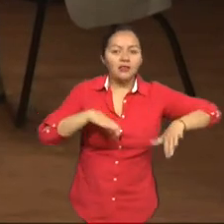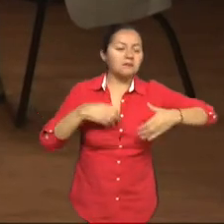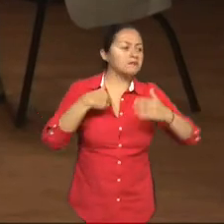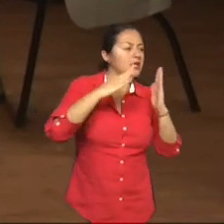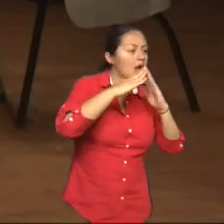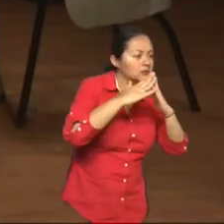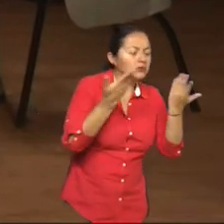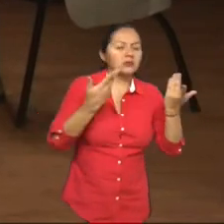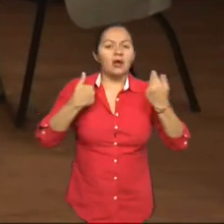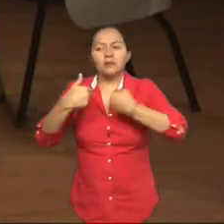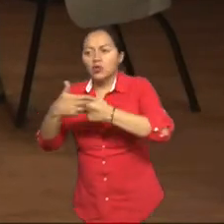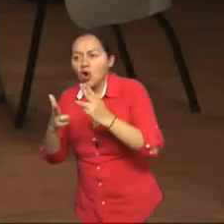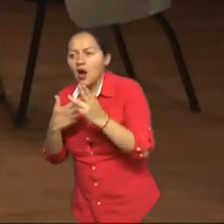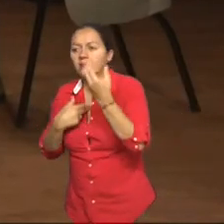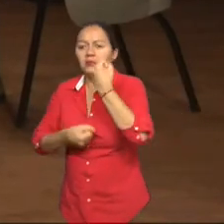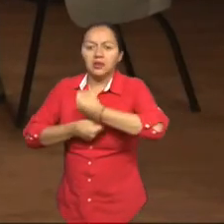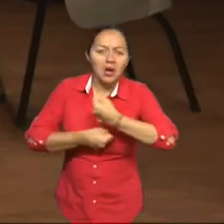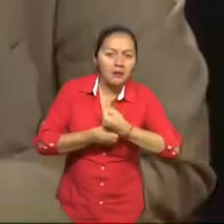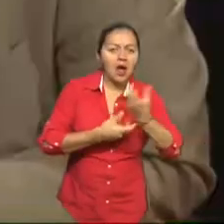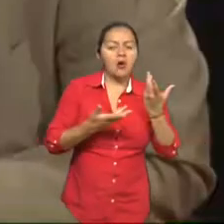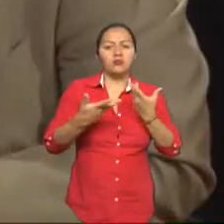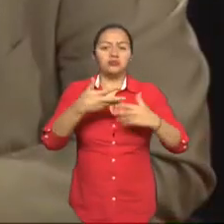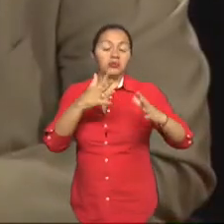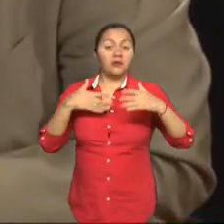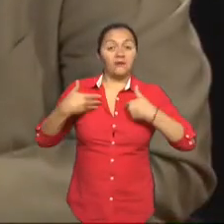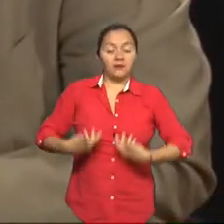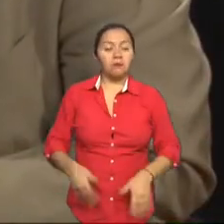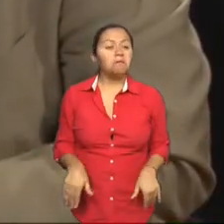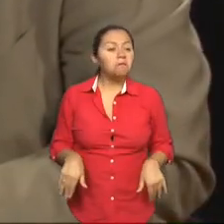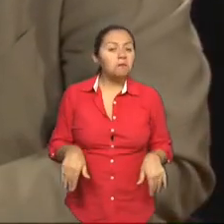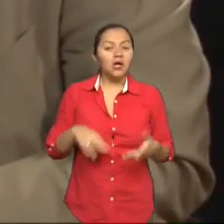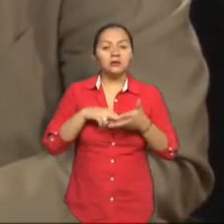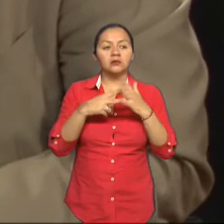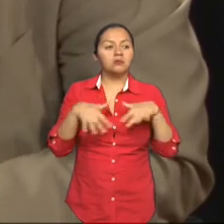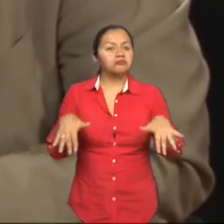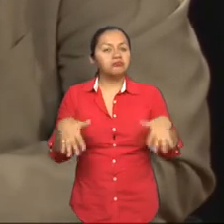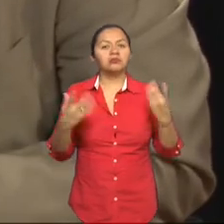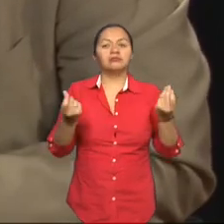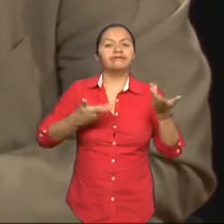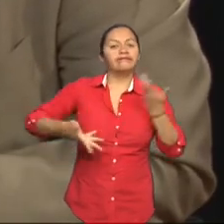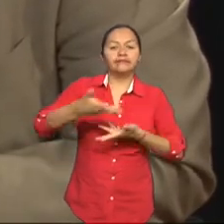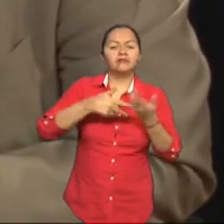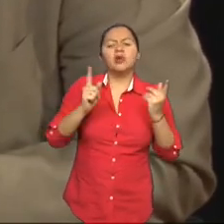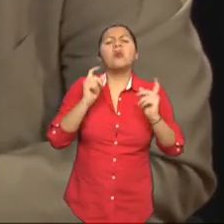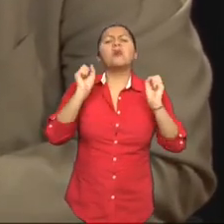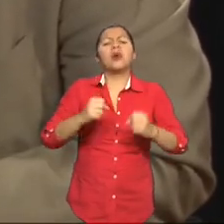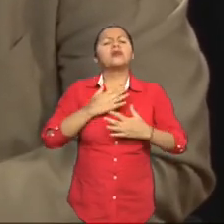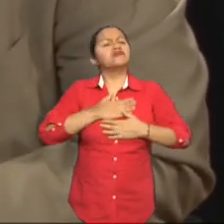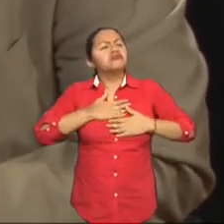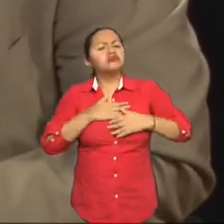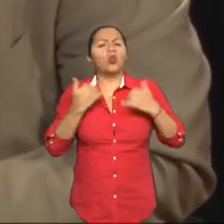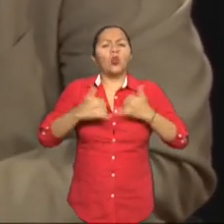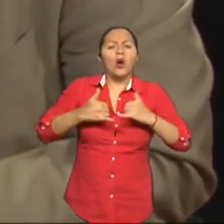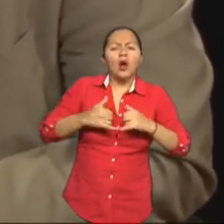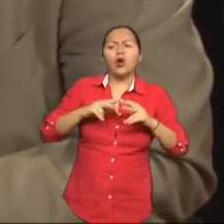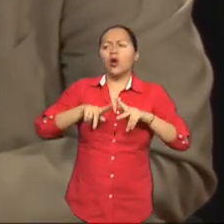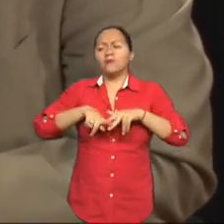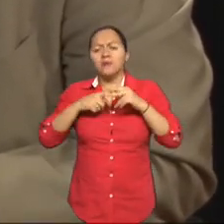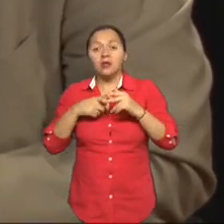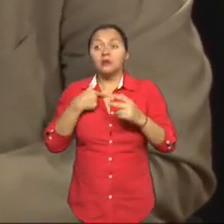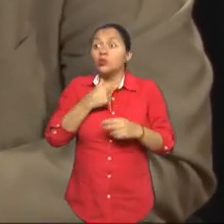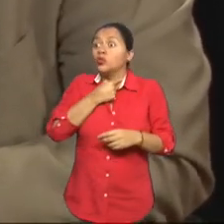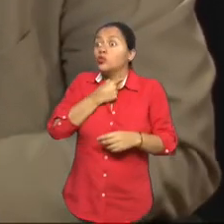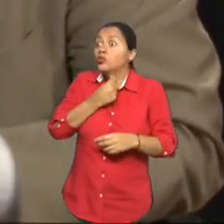nuestros trabajos. La actividad física es algo que la puedes hacer desde algo muy recreativo y si te gusta al